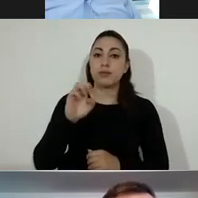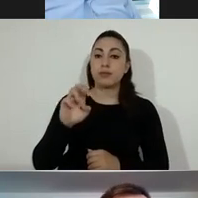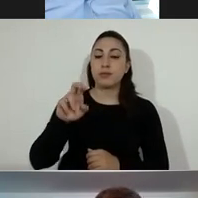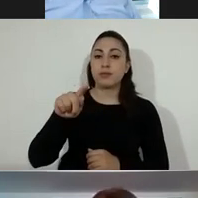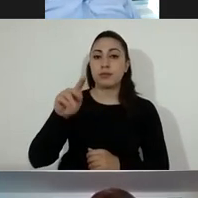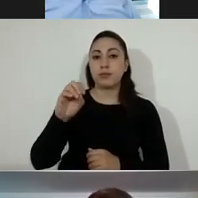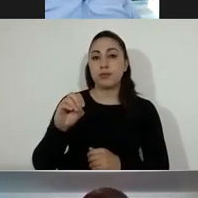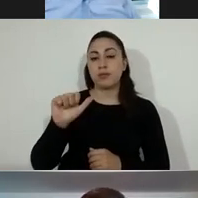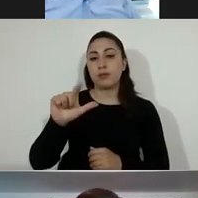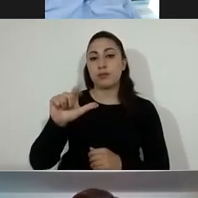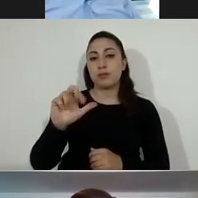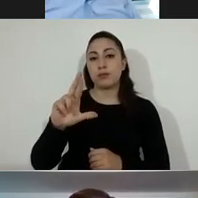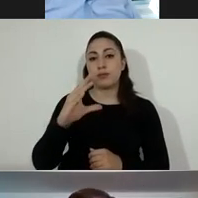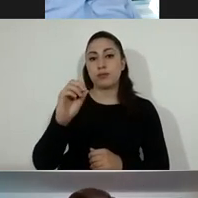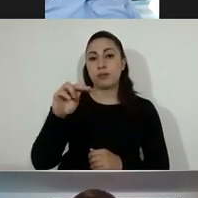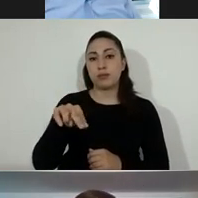Jiménez.